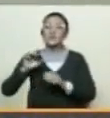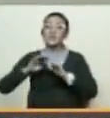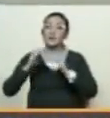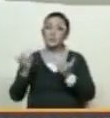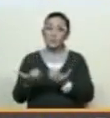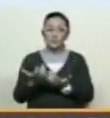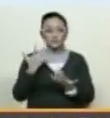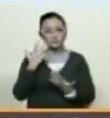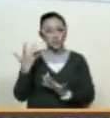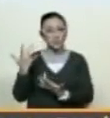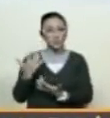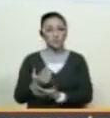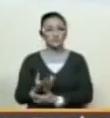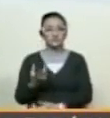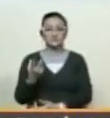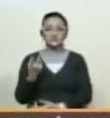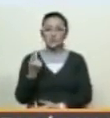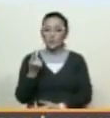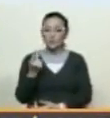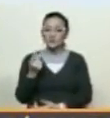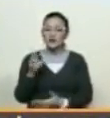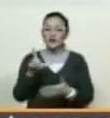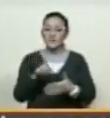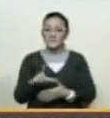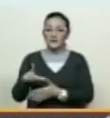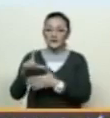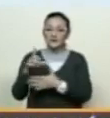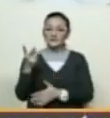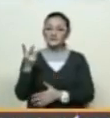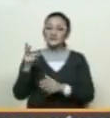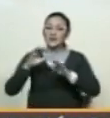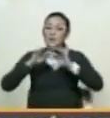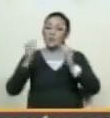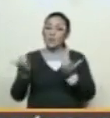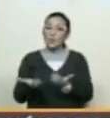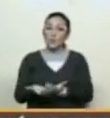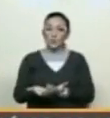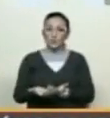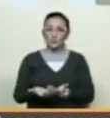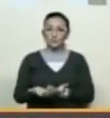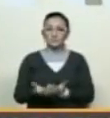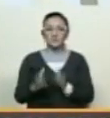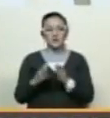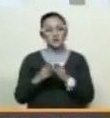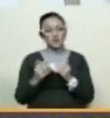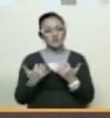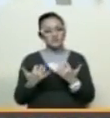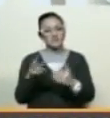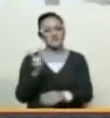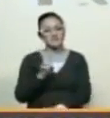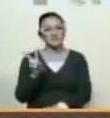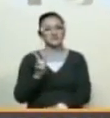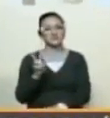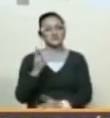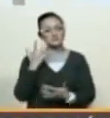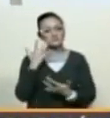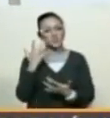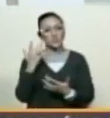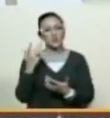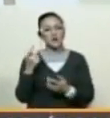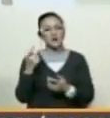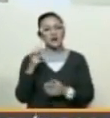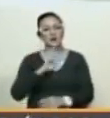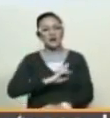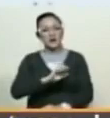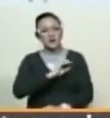yo, aun cuando es la segunda en América Latina y la tercera en el mundo. Pero para los venezolanos es la manifestación religiosa una